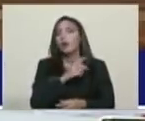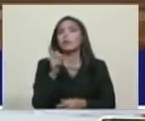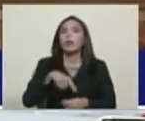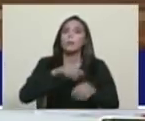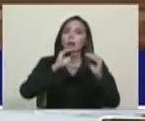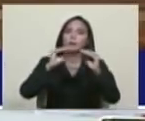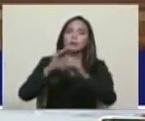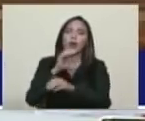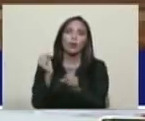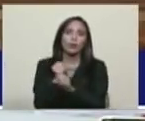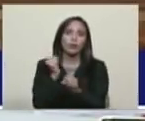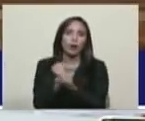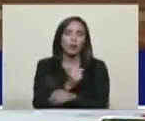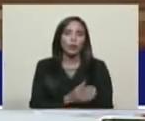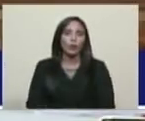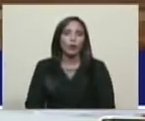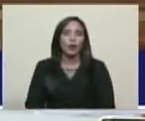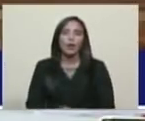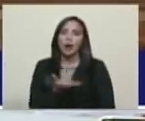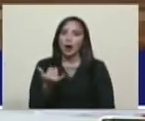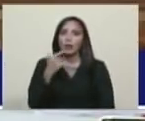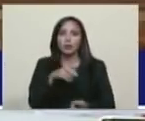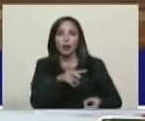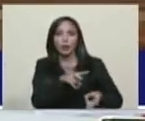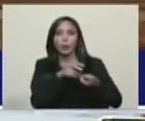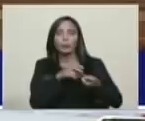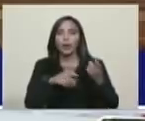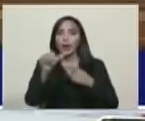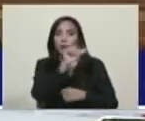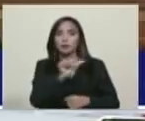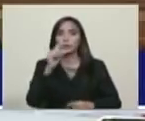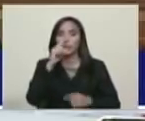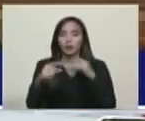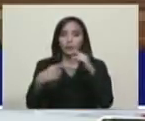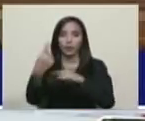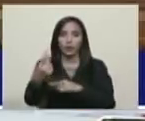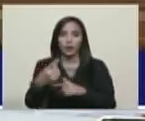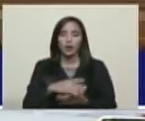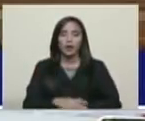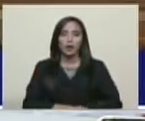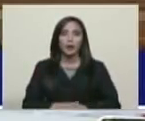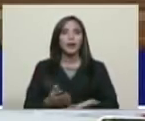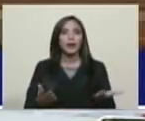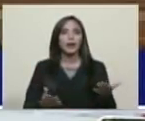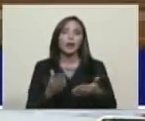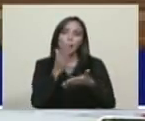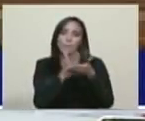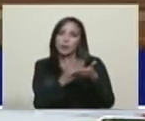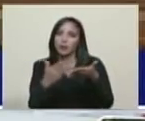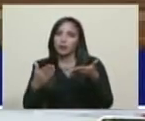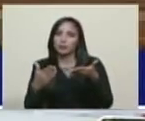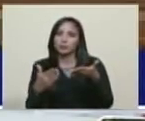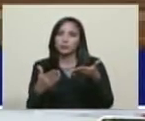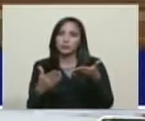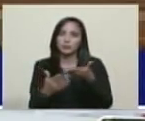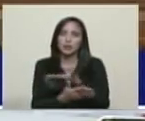trabajadores que están a punto de cobrar ahora, esta semana que viene, la otra parte